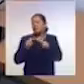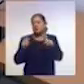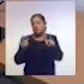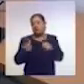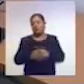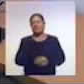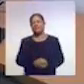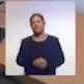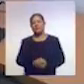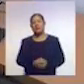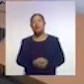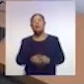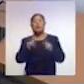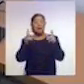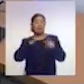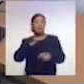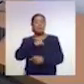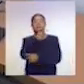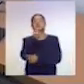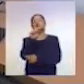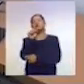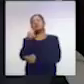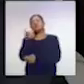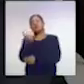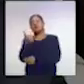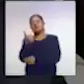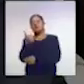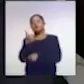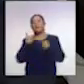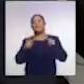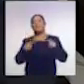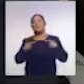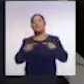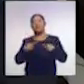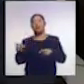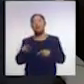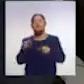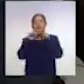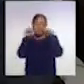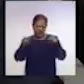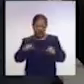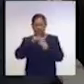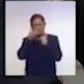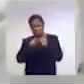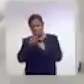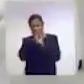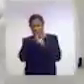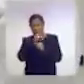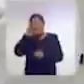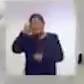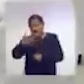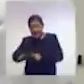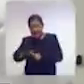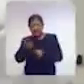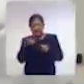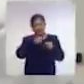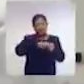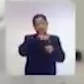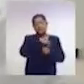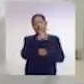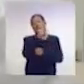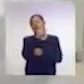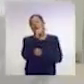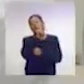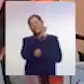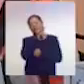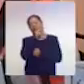que Tlaxcala suma 166 miembros en el Sistema Nacional de Investigadores, de los cuales 10 pertenecen a la Universidad